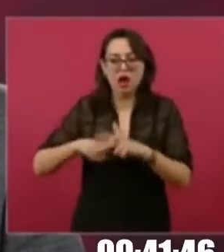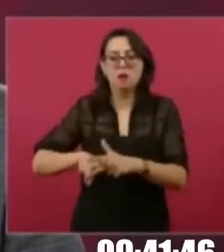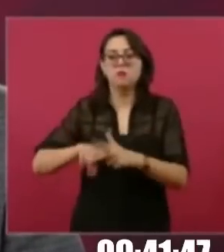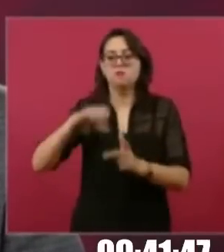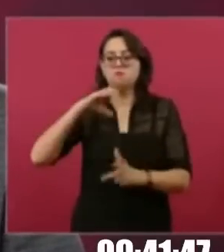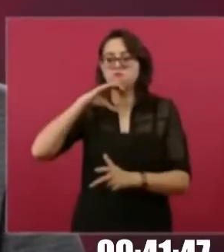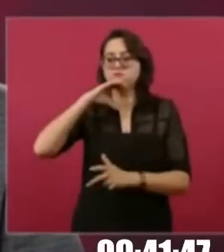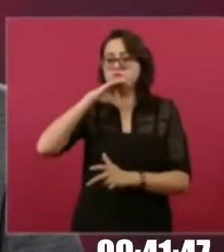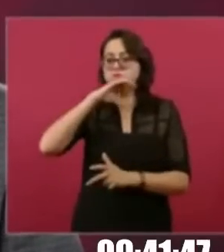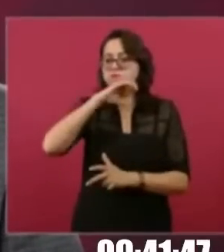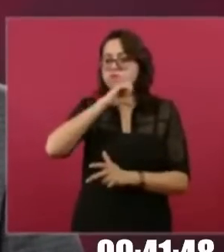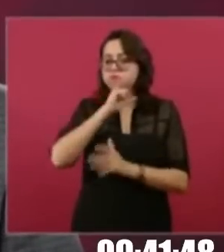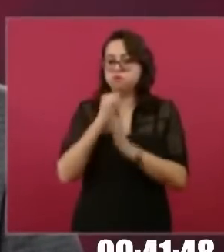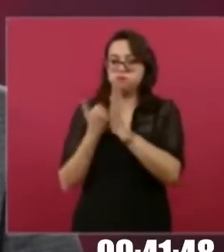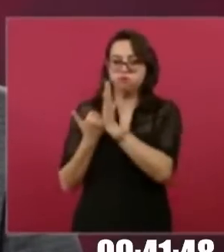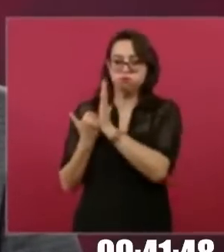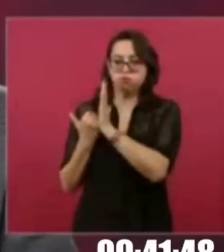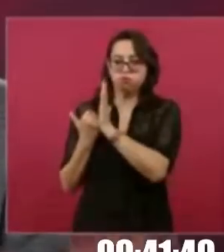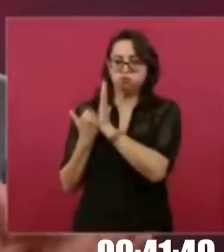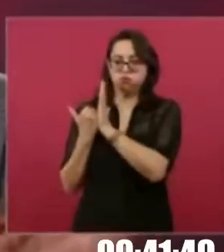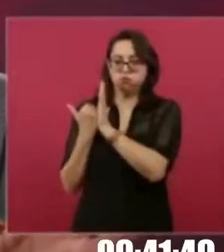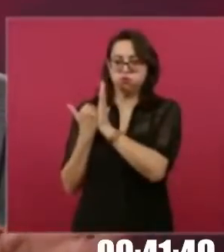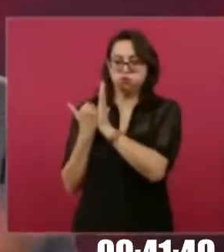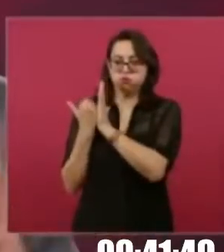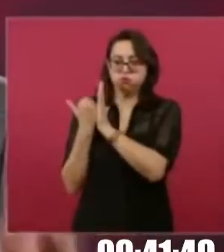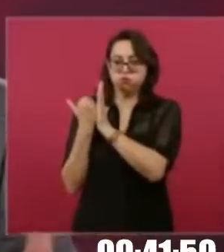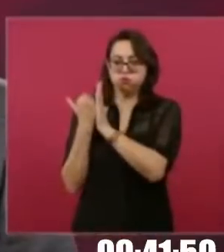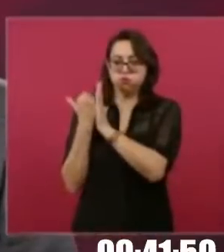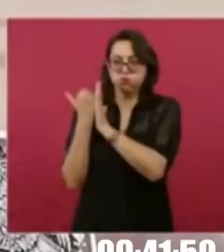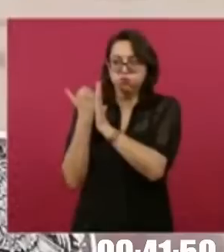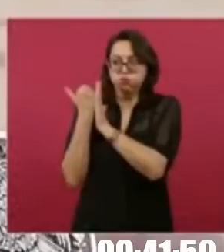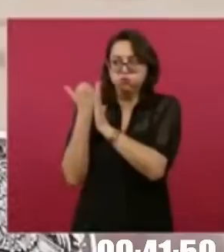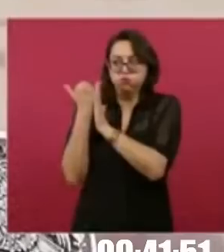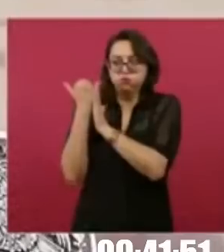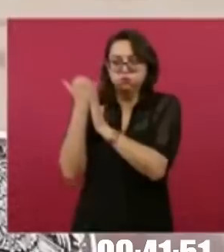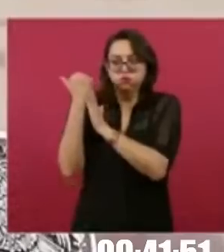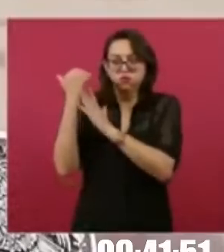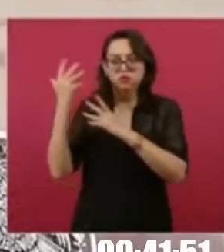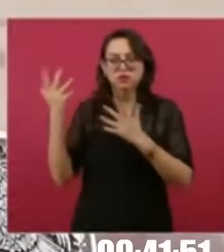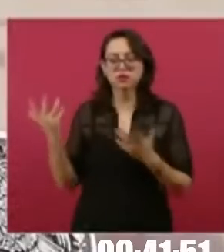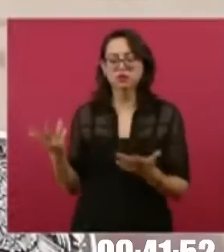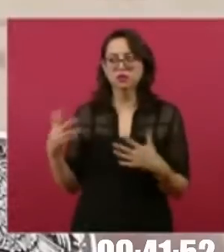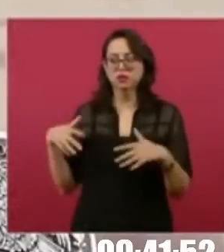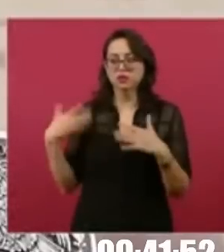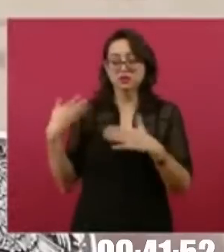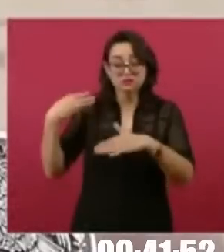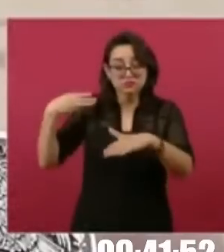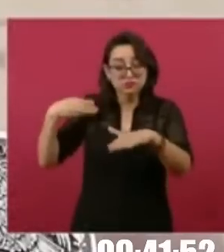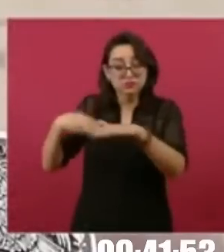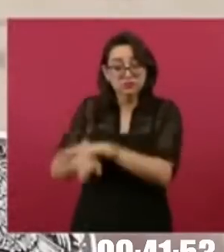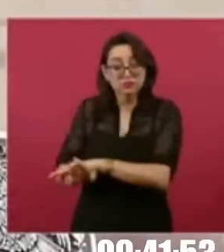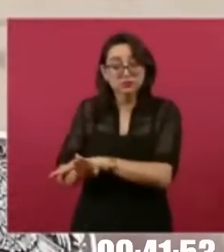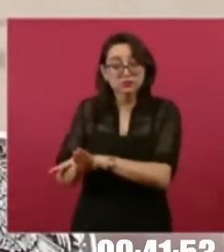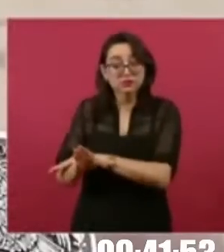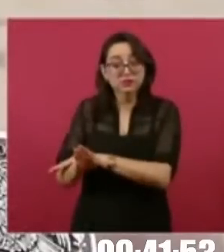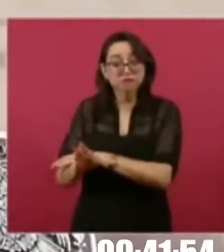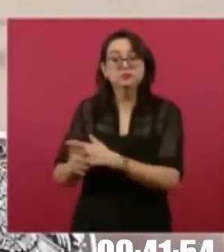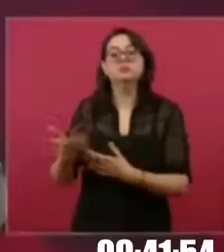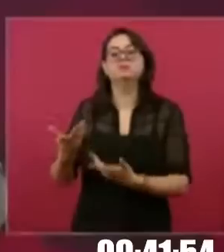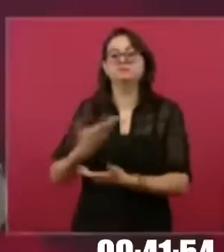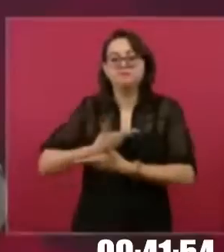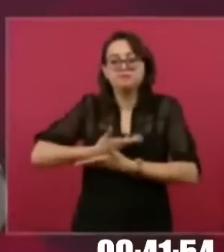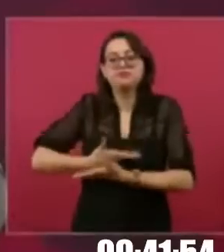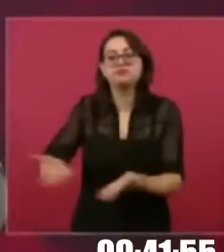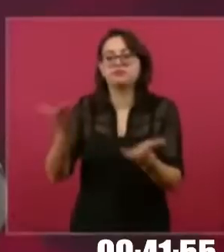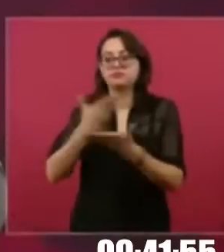y en los metros lo estoy señalando como lo he visto en los metros empiezan a repartir botellas